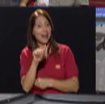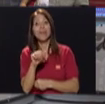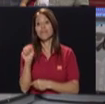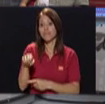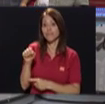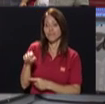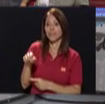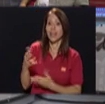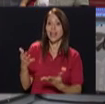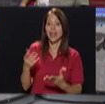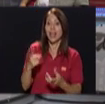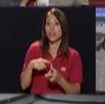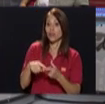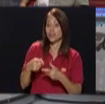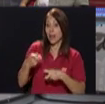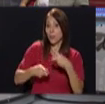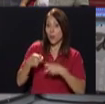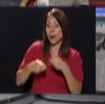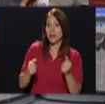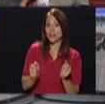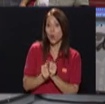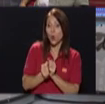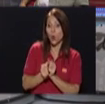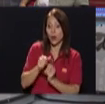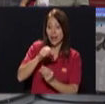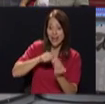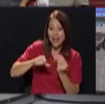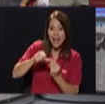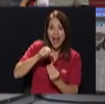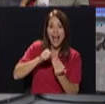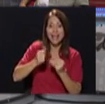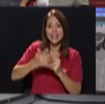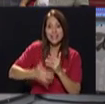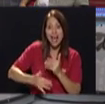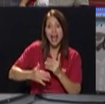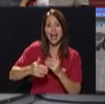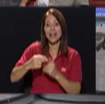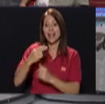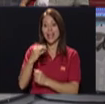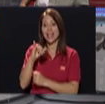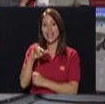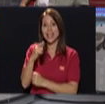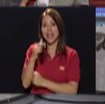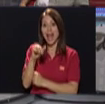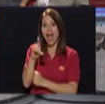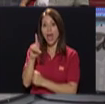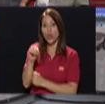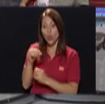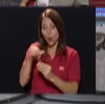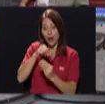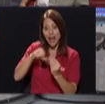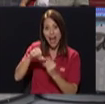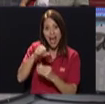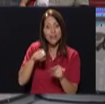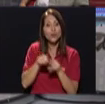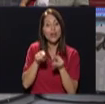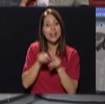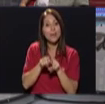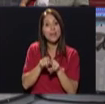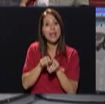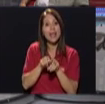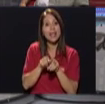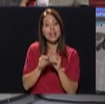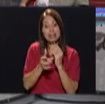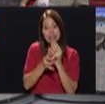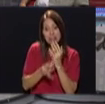entonces hay problemas con los niveles de grasa en sangre, hígado graso, que también parece que pueden tener